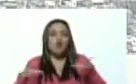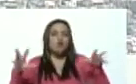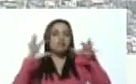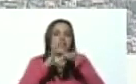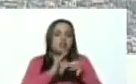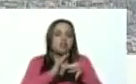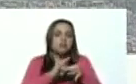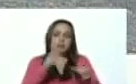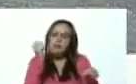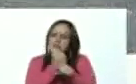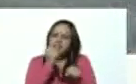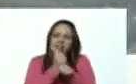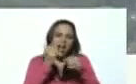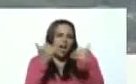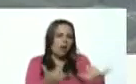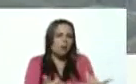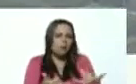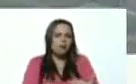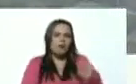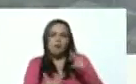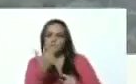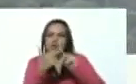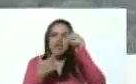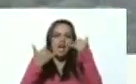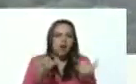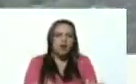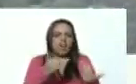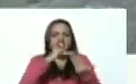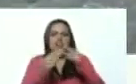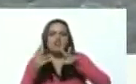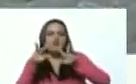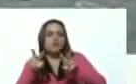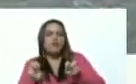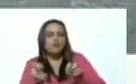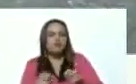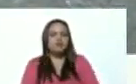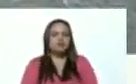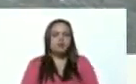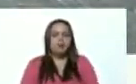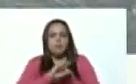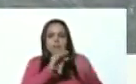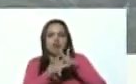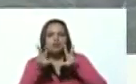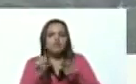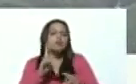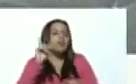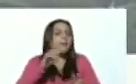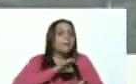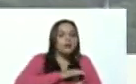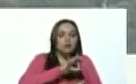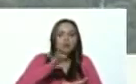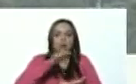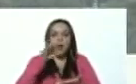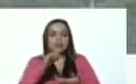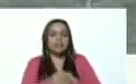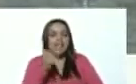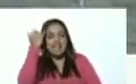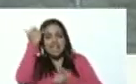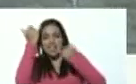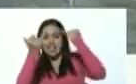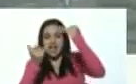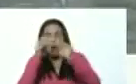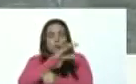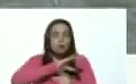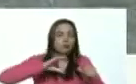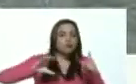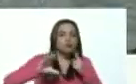vamos a trabajar ahora, vamos a construir ahora barrio nuevo en lo espiritual, en lo ideológico, en lo